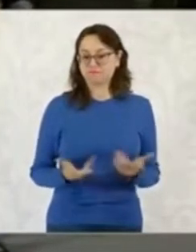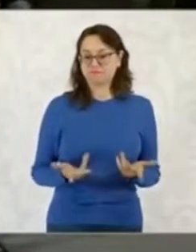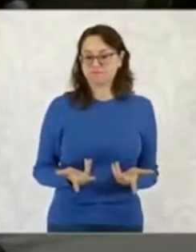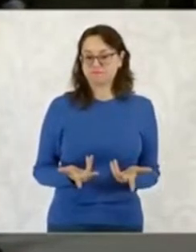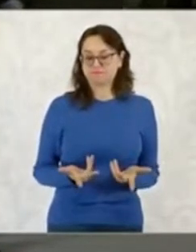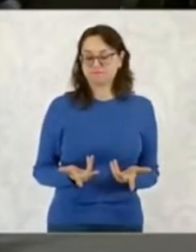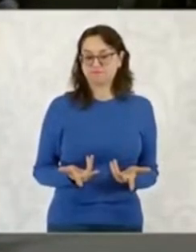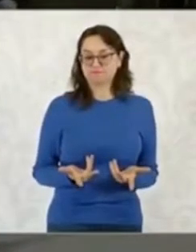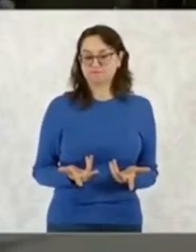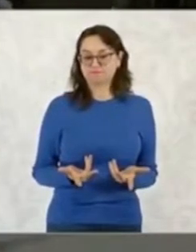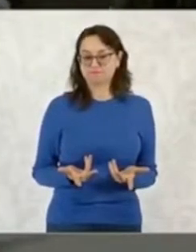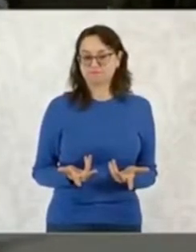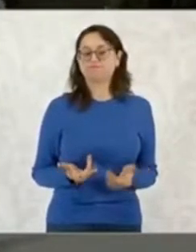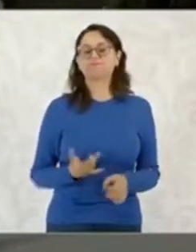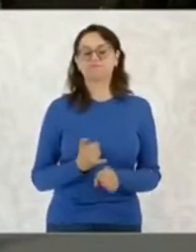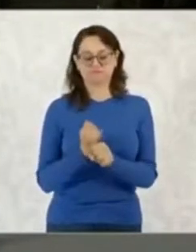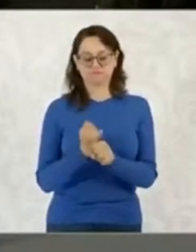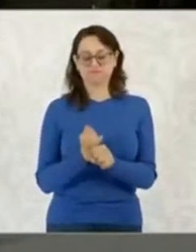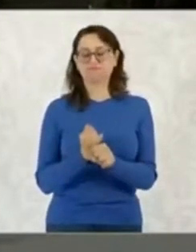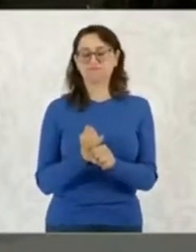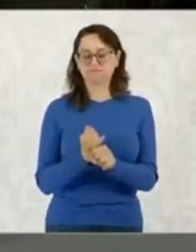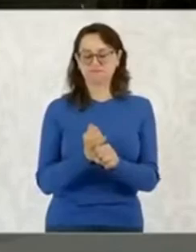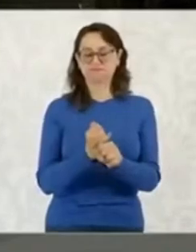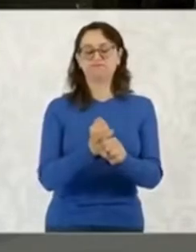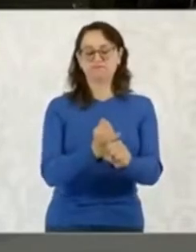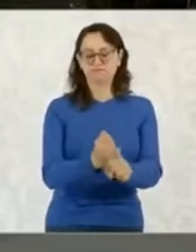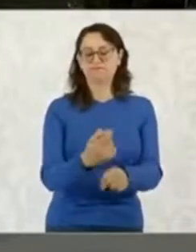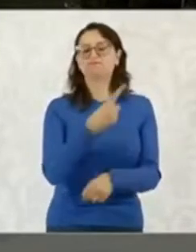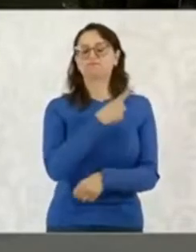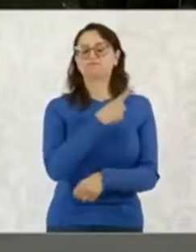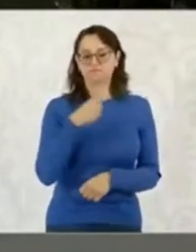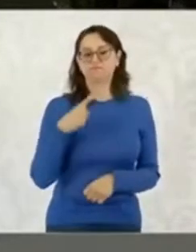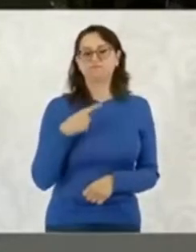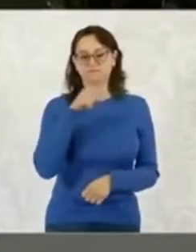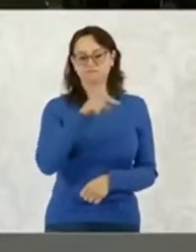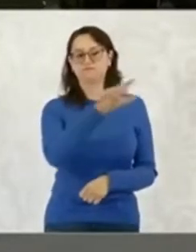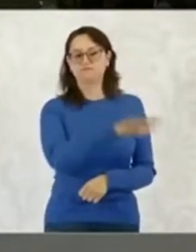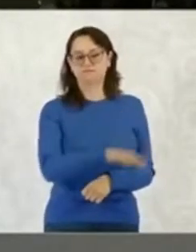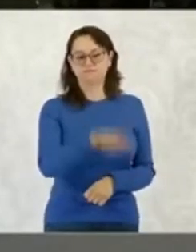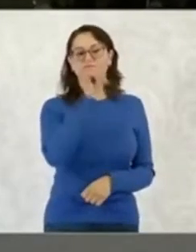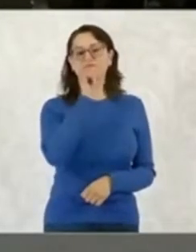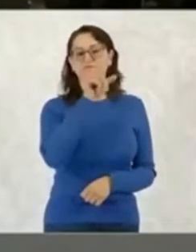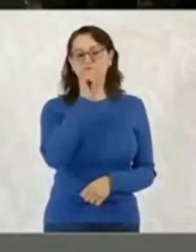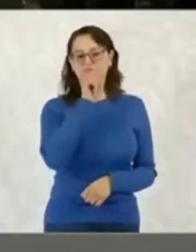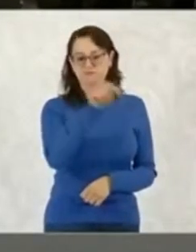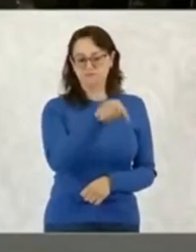Entonces, tiene que hacerse la investigación en Teuchitlán, en Jalisco,